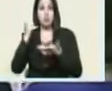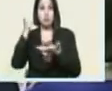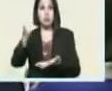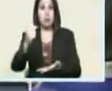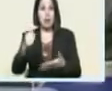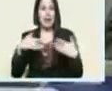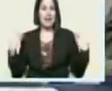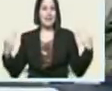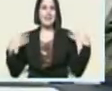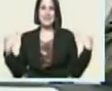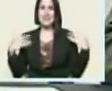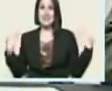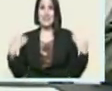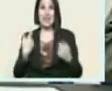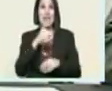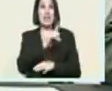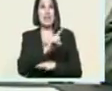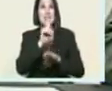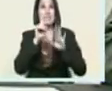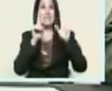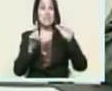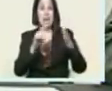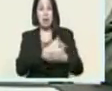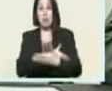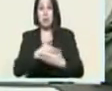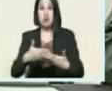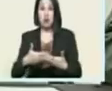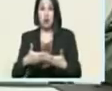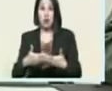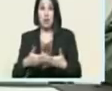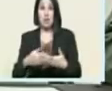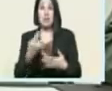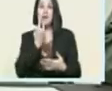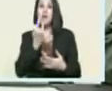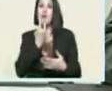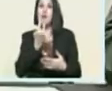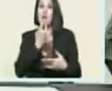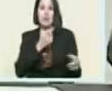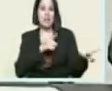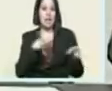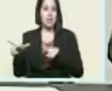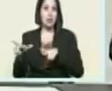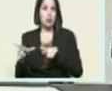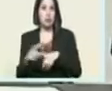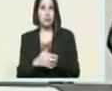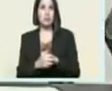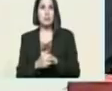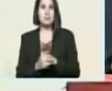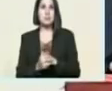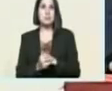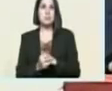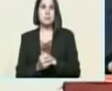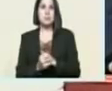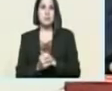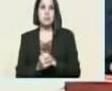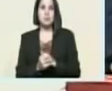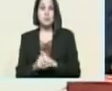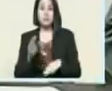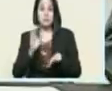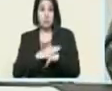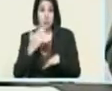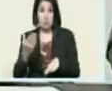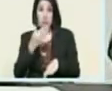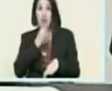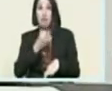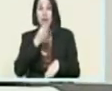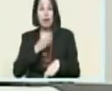Me da mucha alegría, ya tenemos 16 millones de juguetes listos. Porque las navidades tenemos